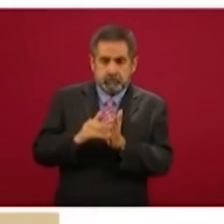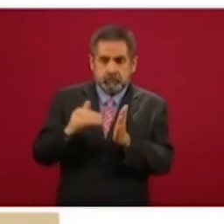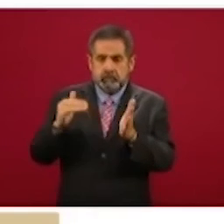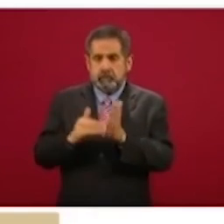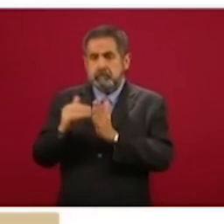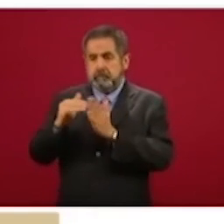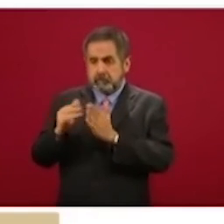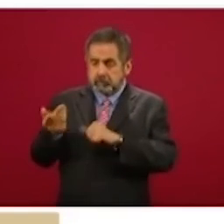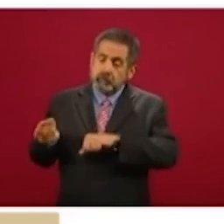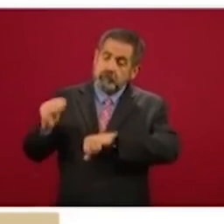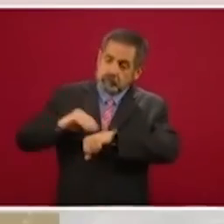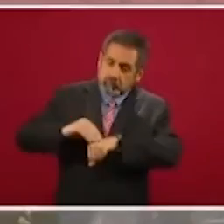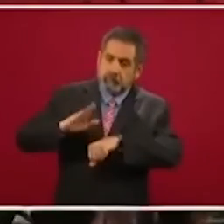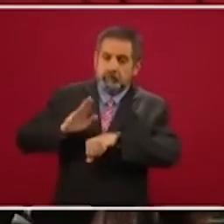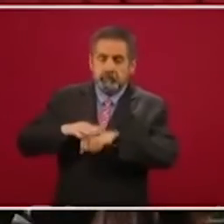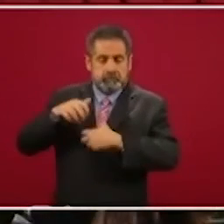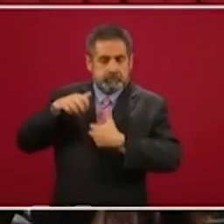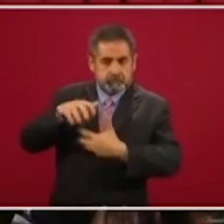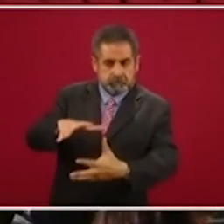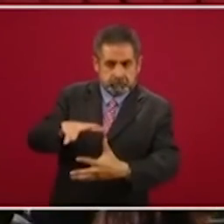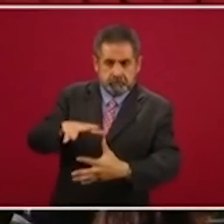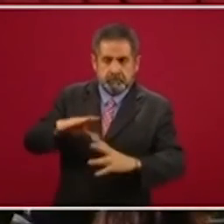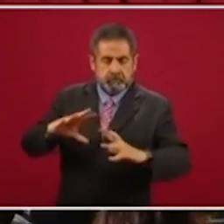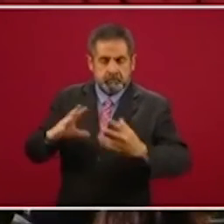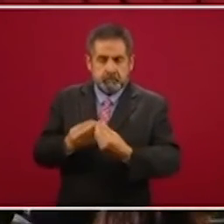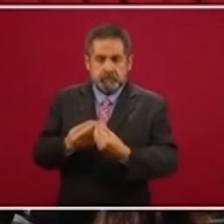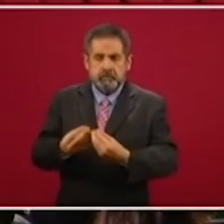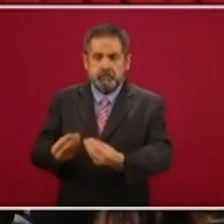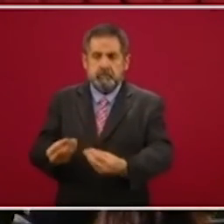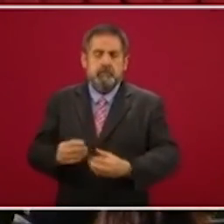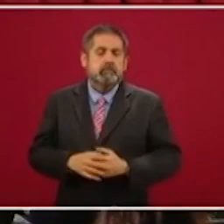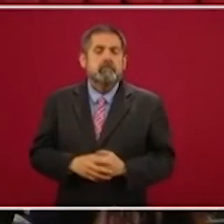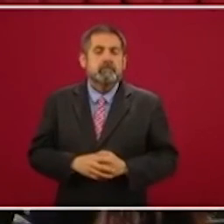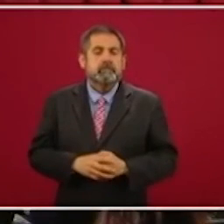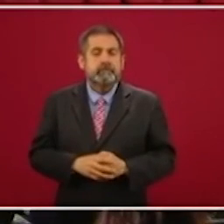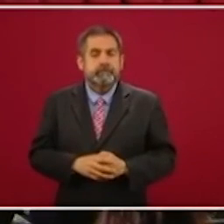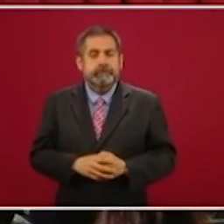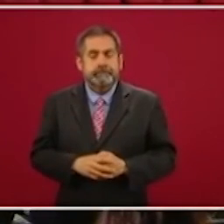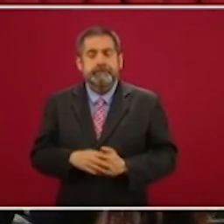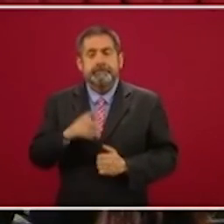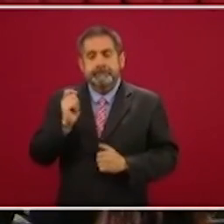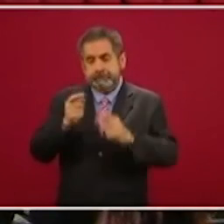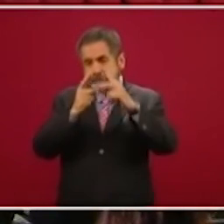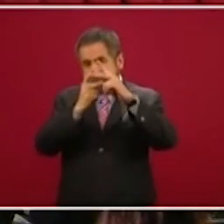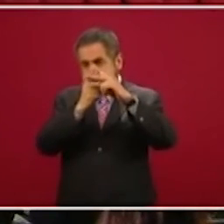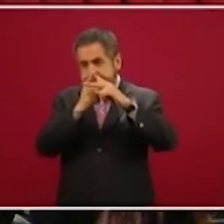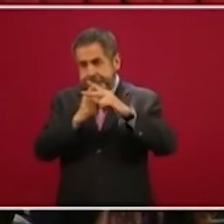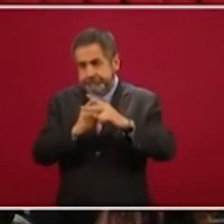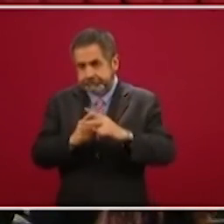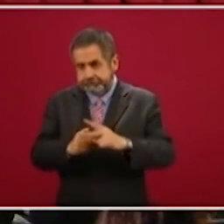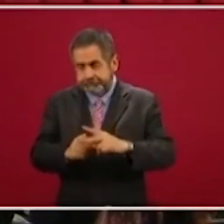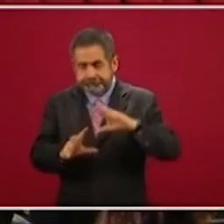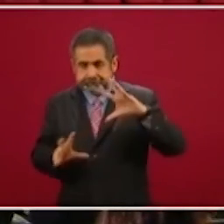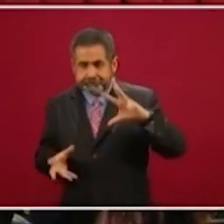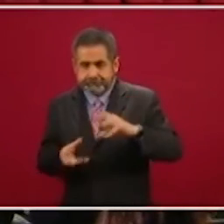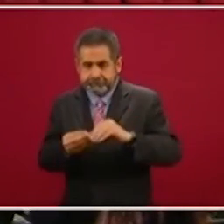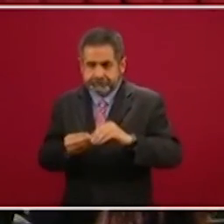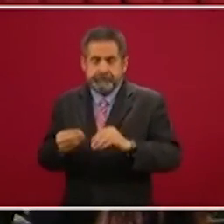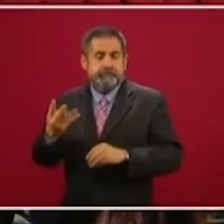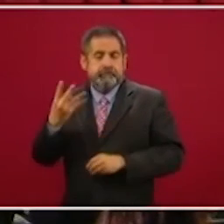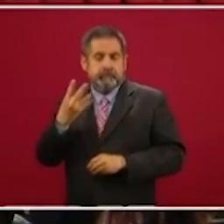adicionales para este año el presidente seguro que en caso de que méxico se vea afectado económicamente